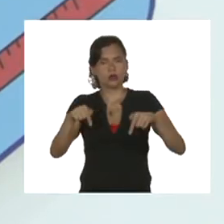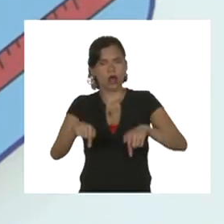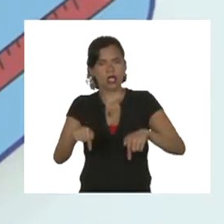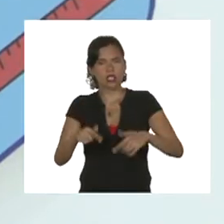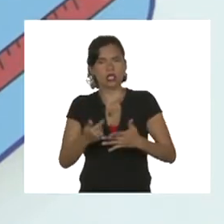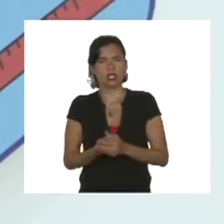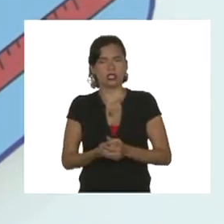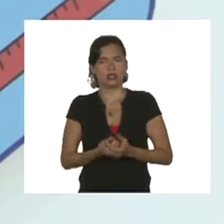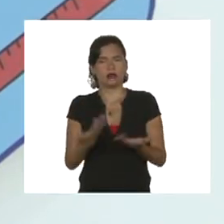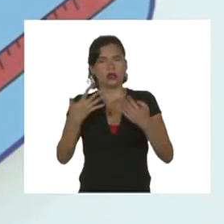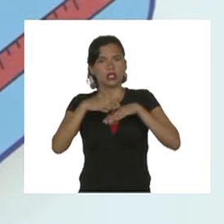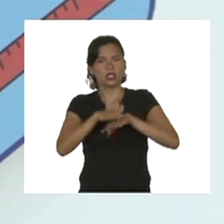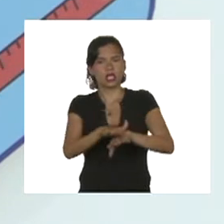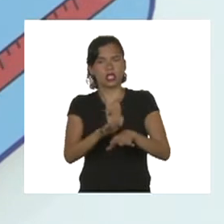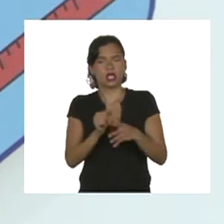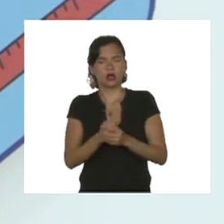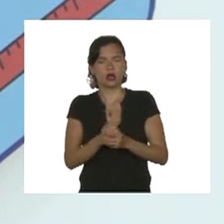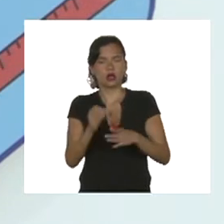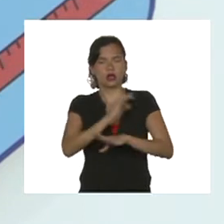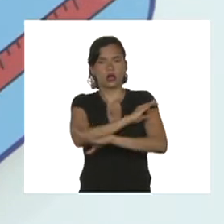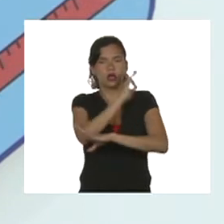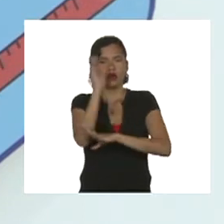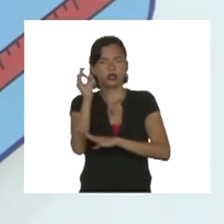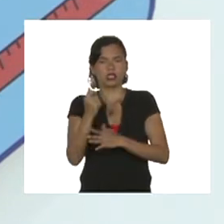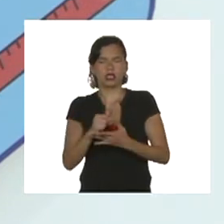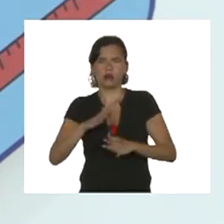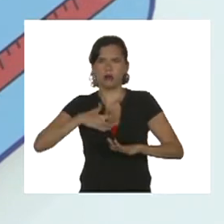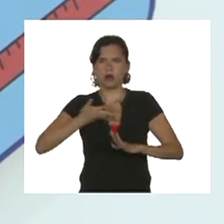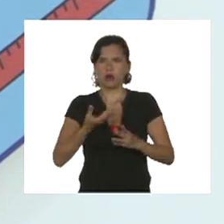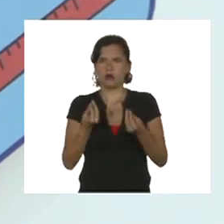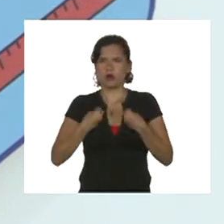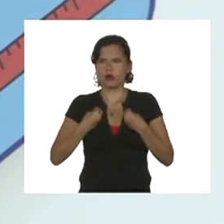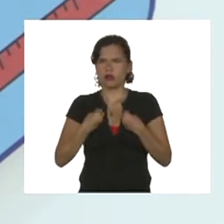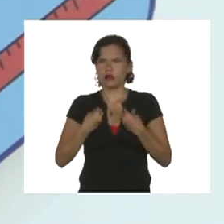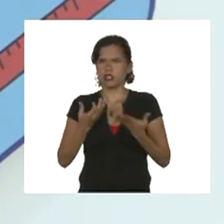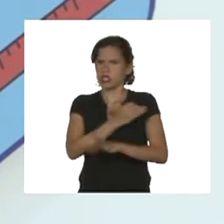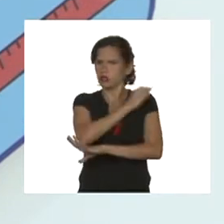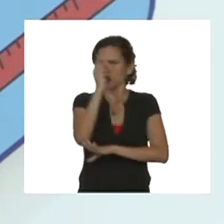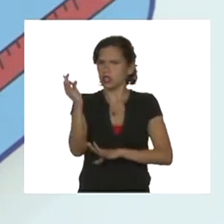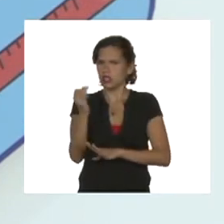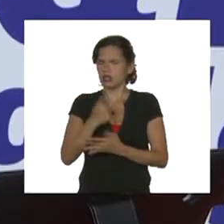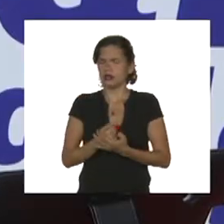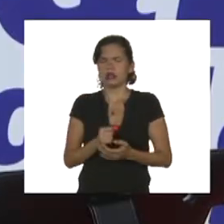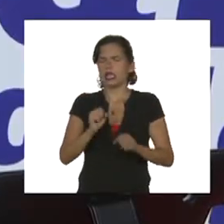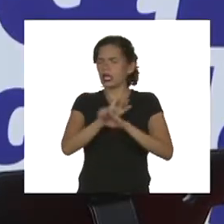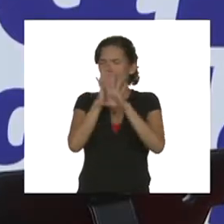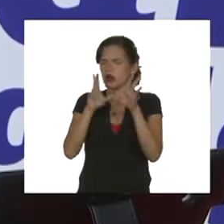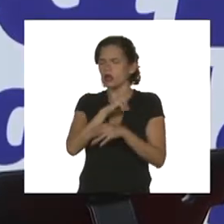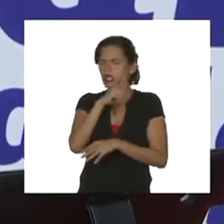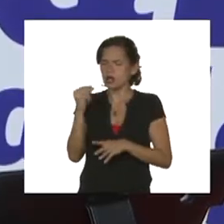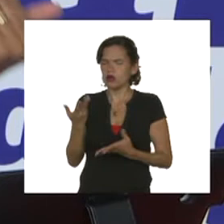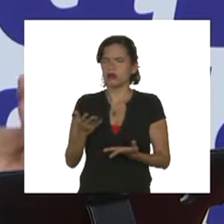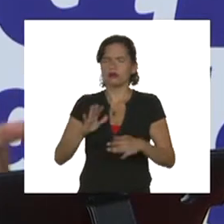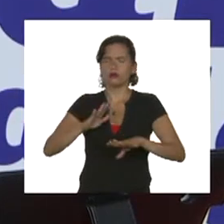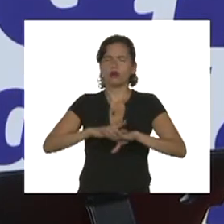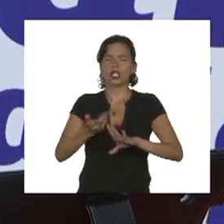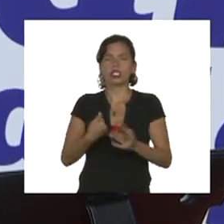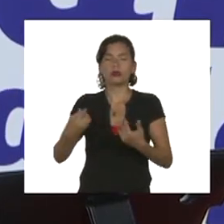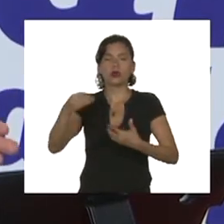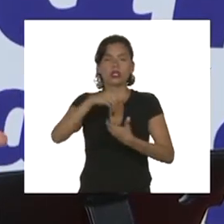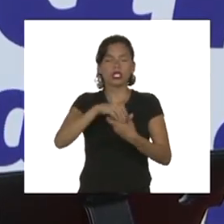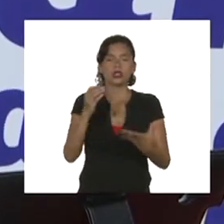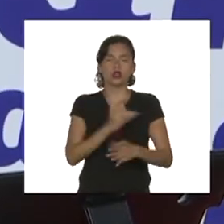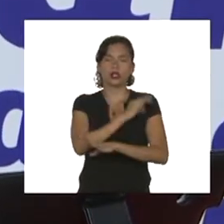somos integradores de un ecosistema, ¿será que podemos vivir sin ecosistema? Por supuesto que no, porque somos parte, como lo dijo mi compañera,